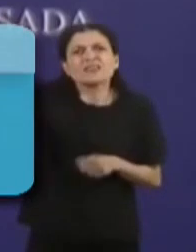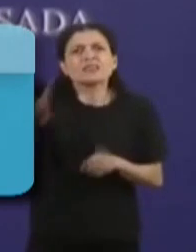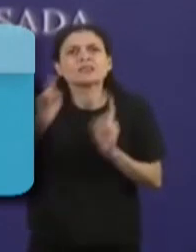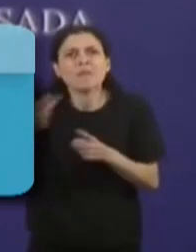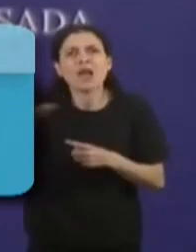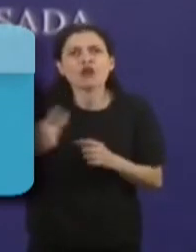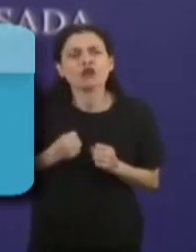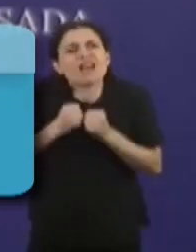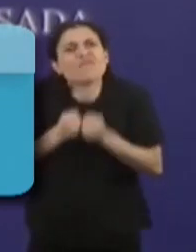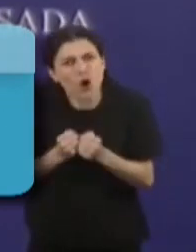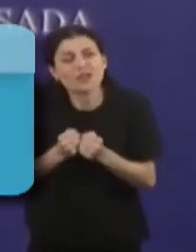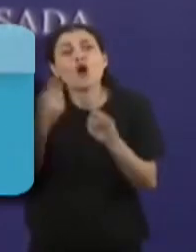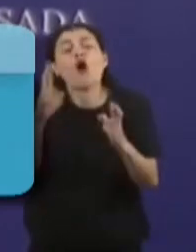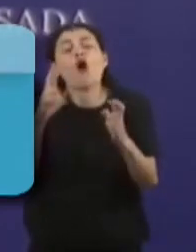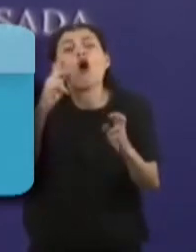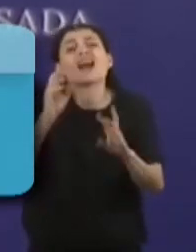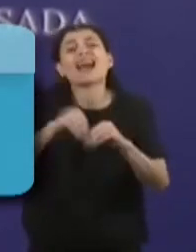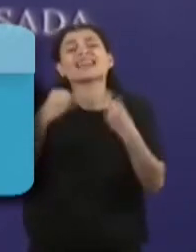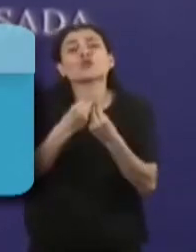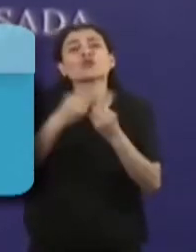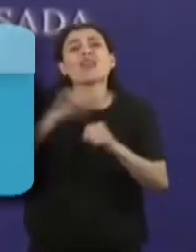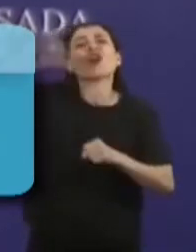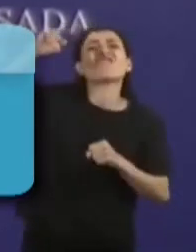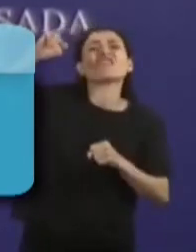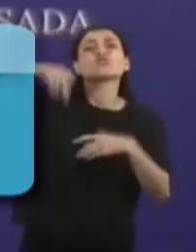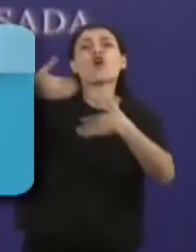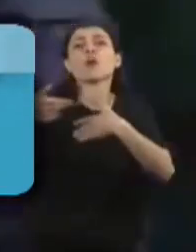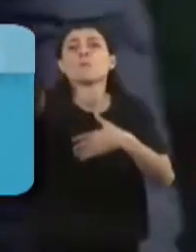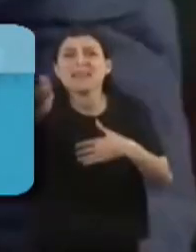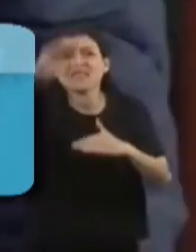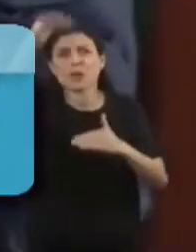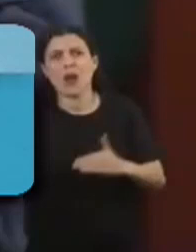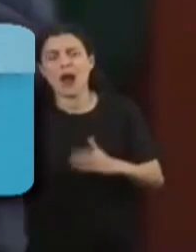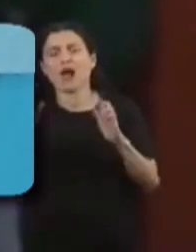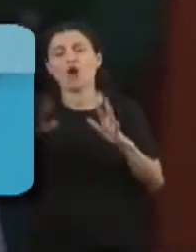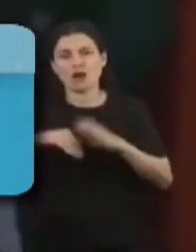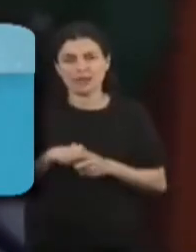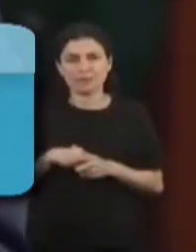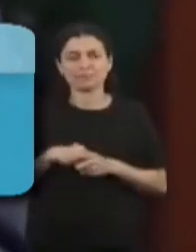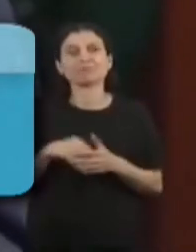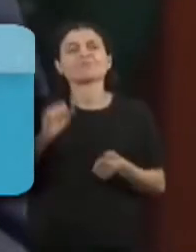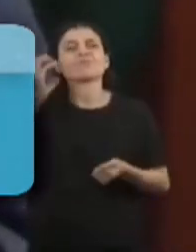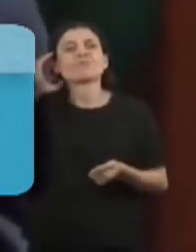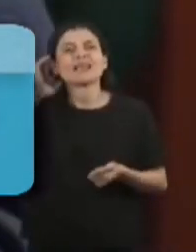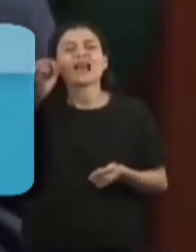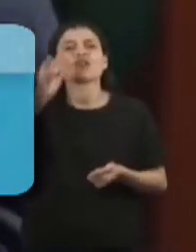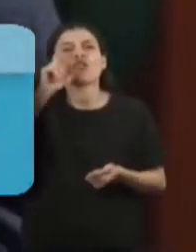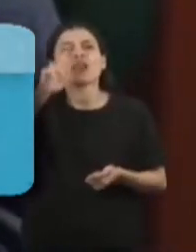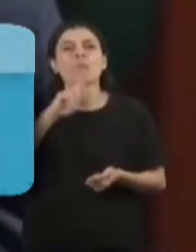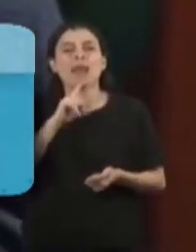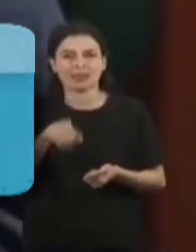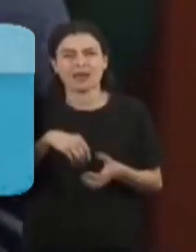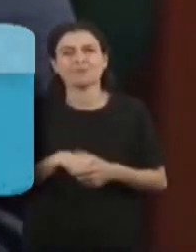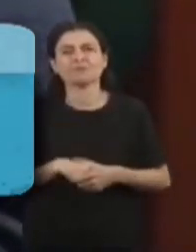en los números de inflación que se van a ver los próximos meses. Buenos días. Claudio López para Del Plata, AM1030. La